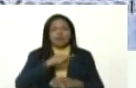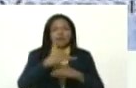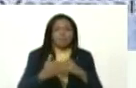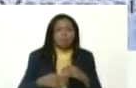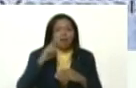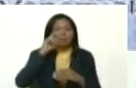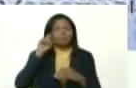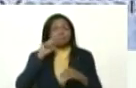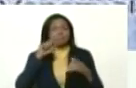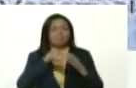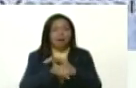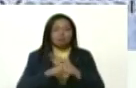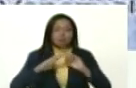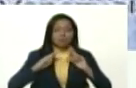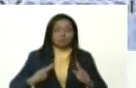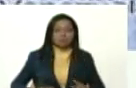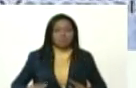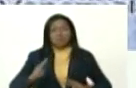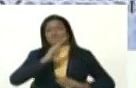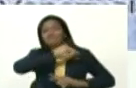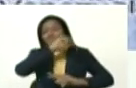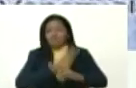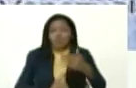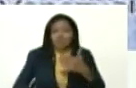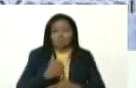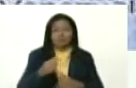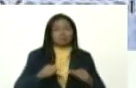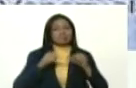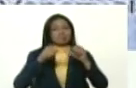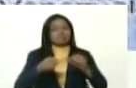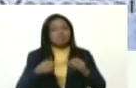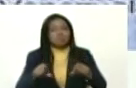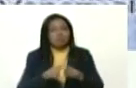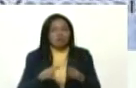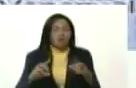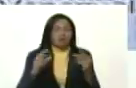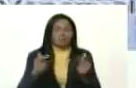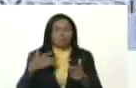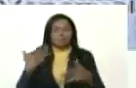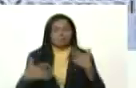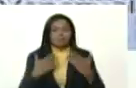humanizado a partir de ahora con más fuerza permanentemente en mis actos